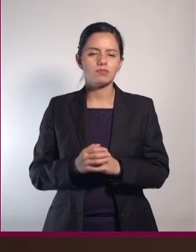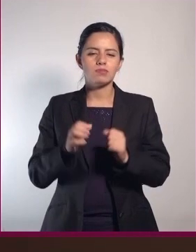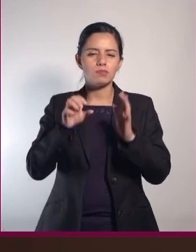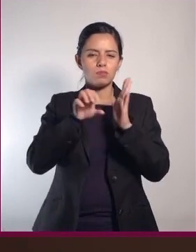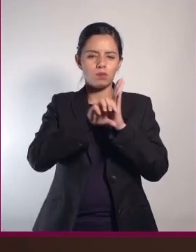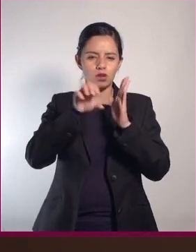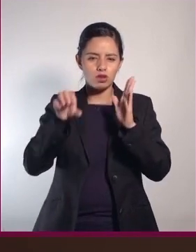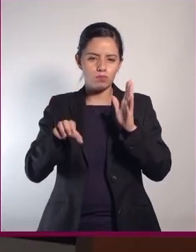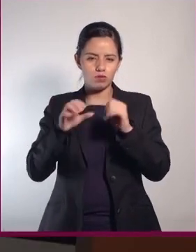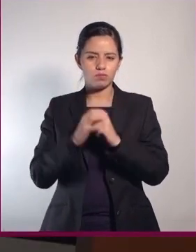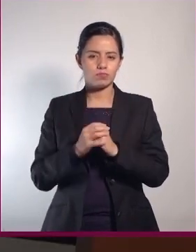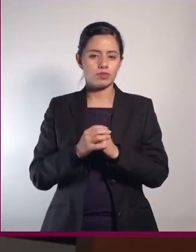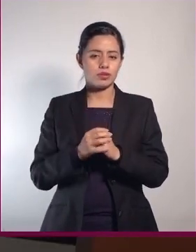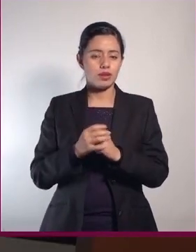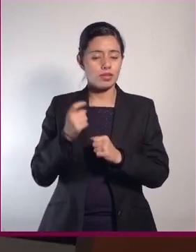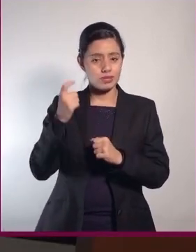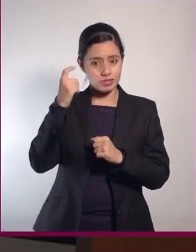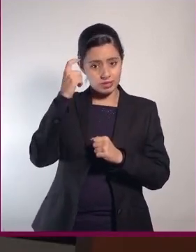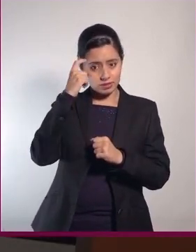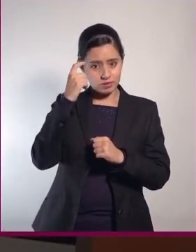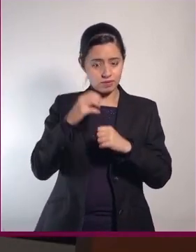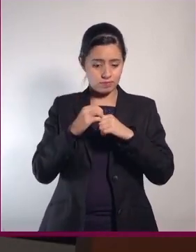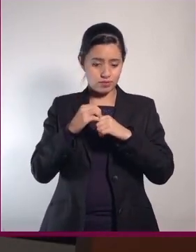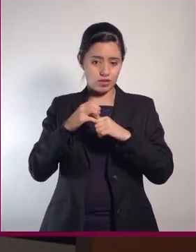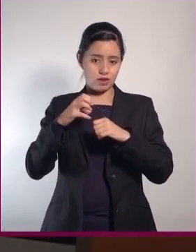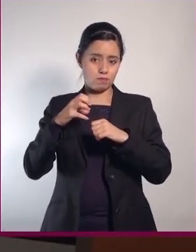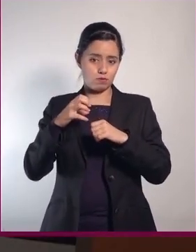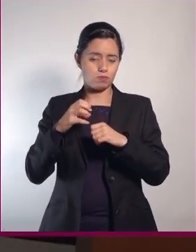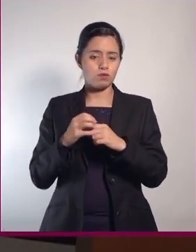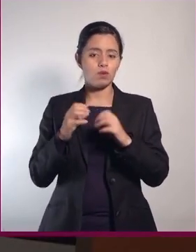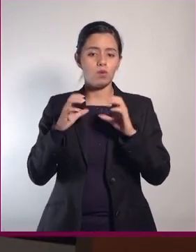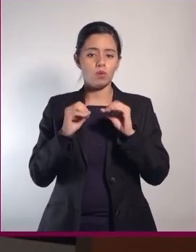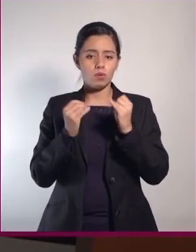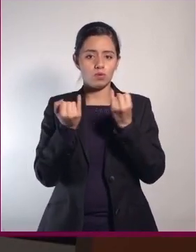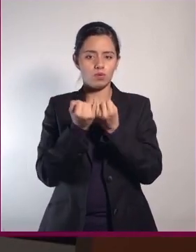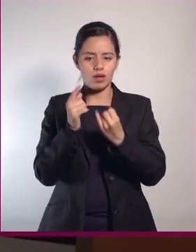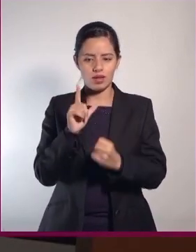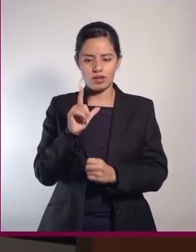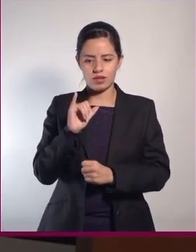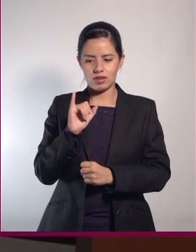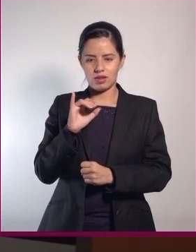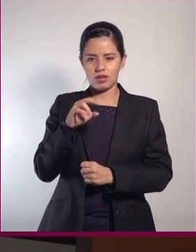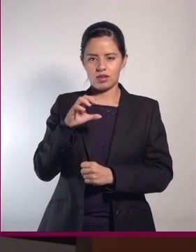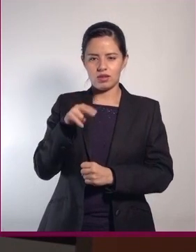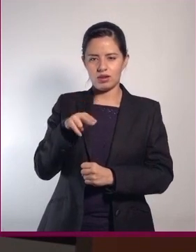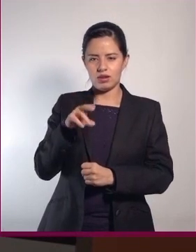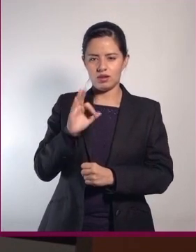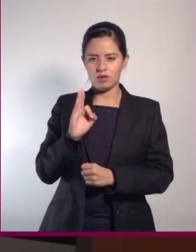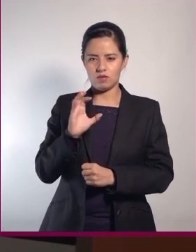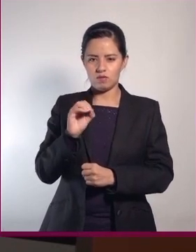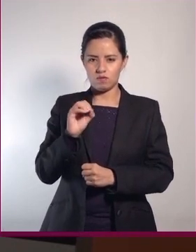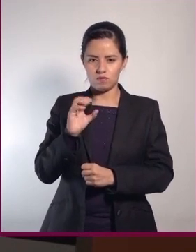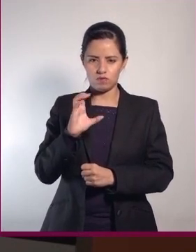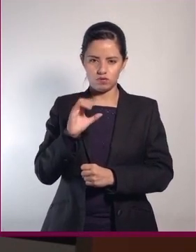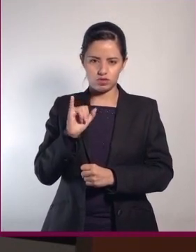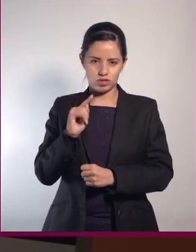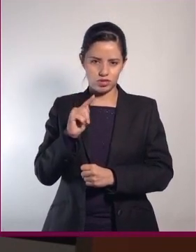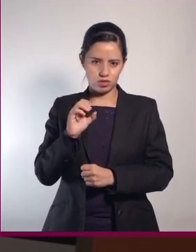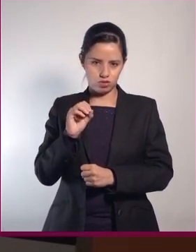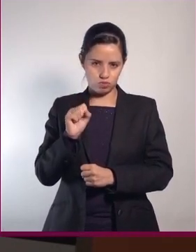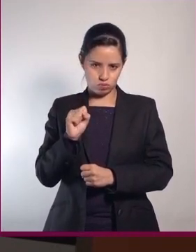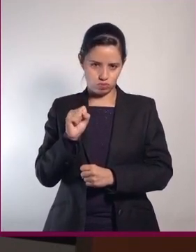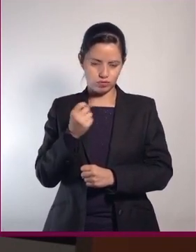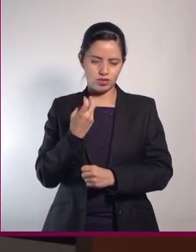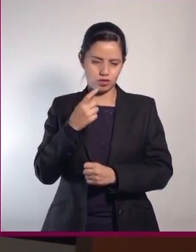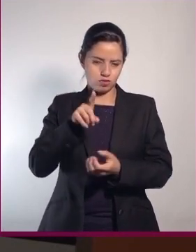ejemplo, los tumores de cerebro, los tumores de los linfocitos, o son las células que nos deben defender, que se llaman linfomas,